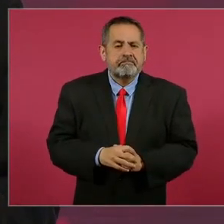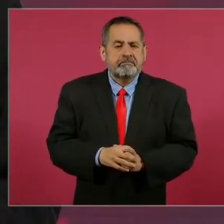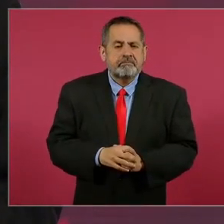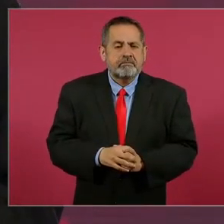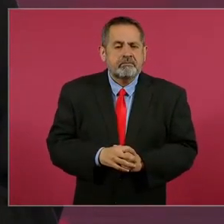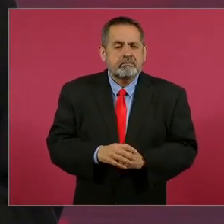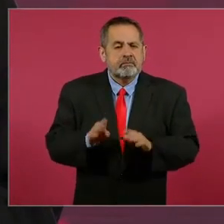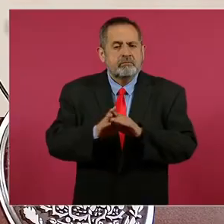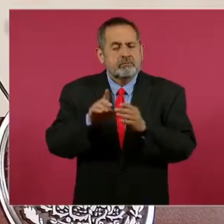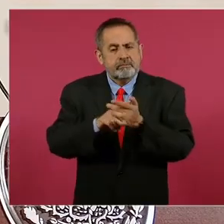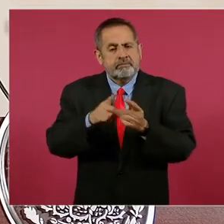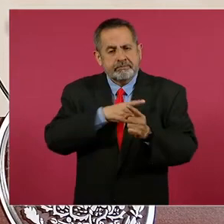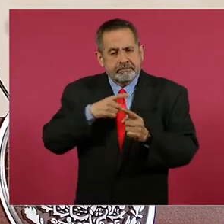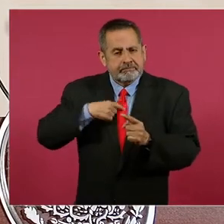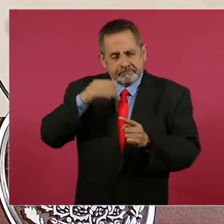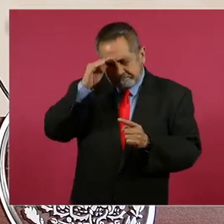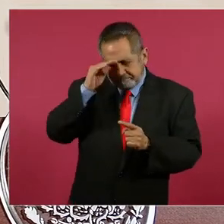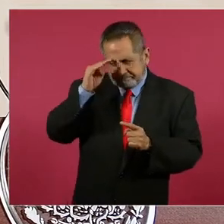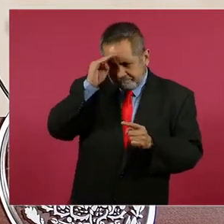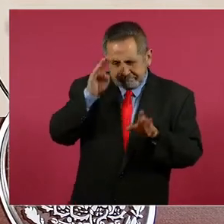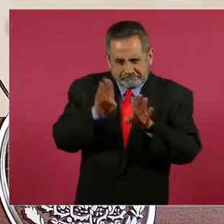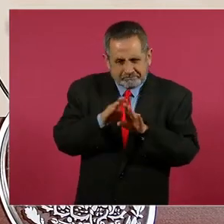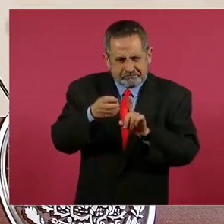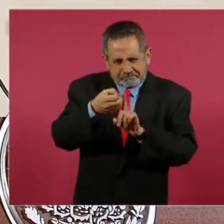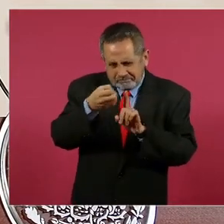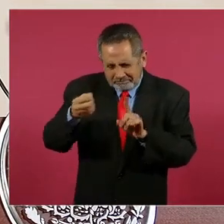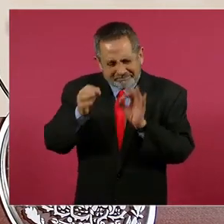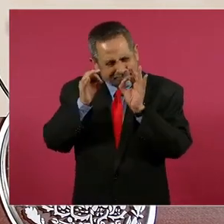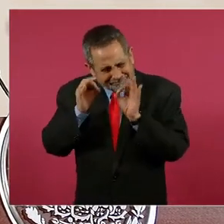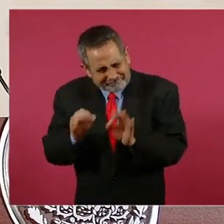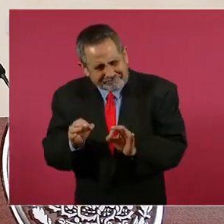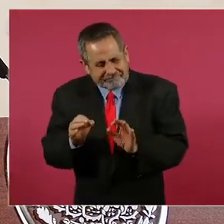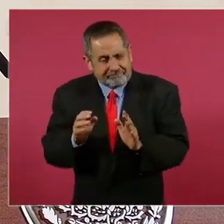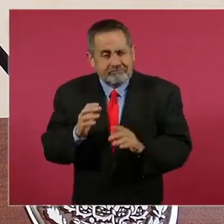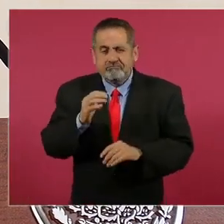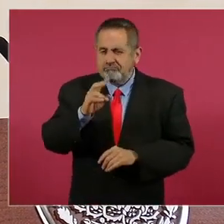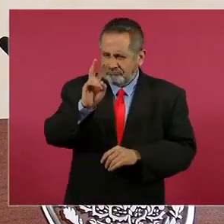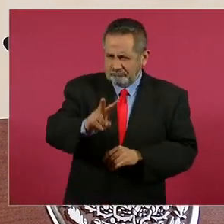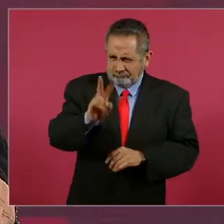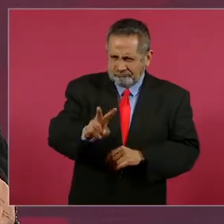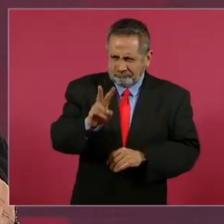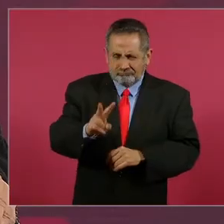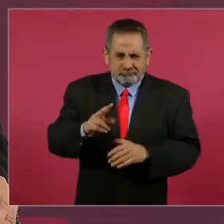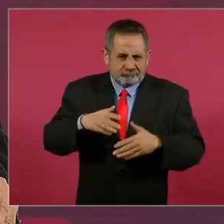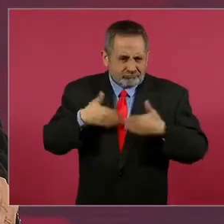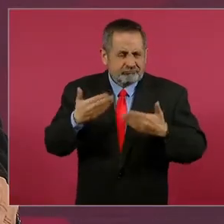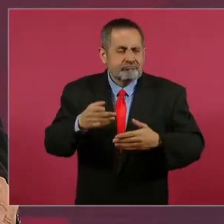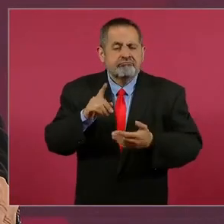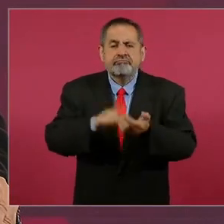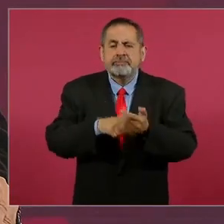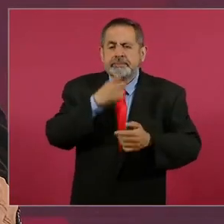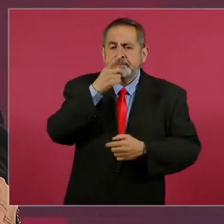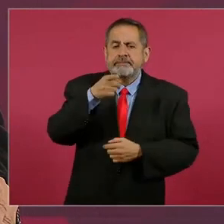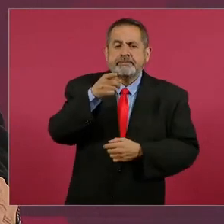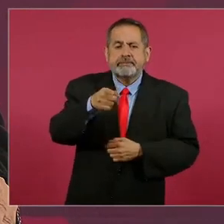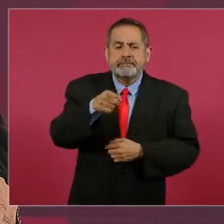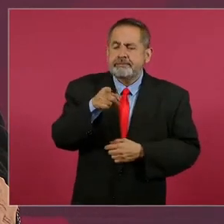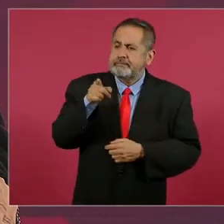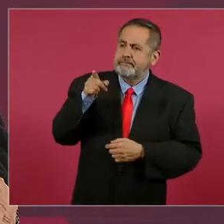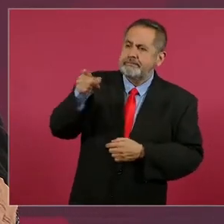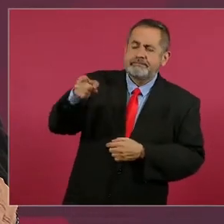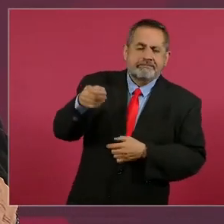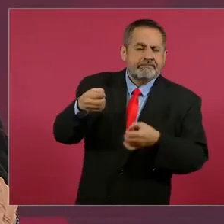tomar en consideración y honestamente decir, está en manos de un